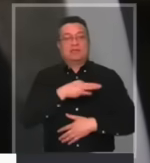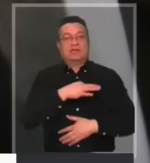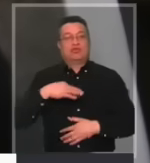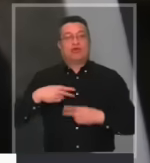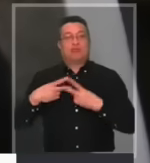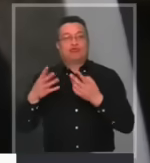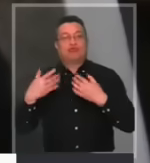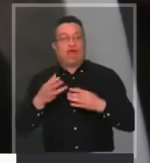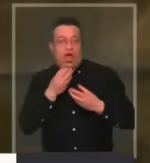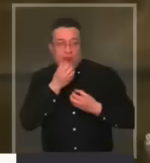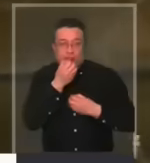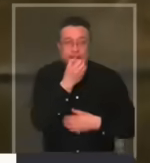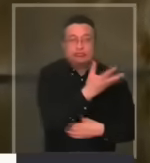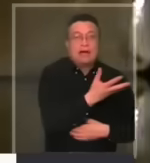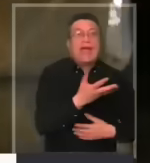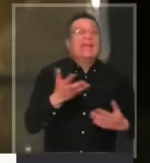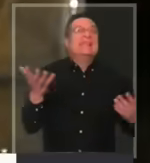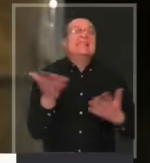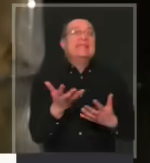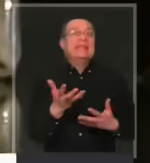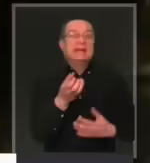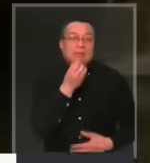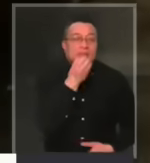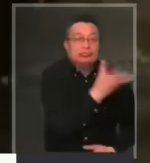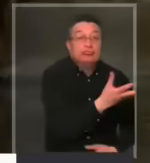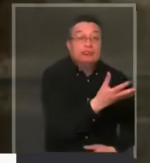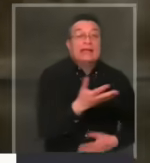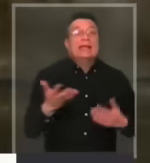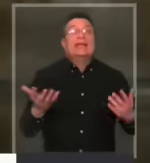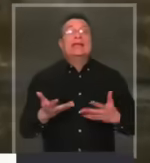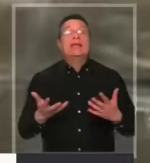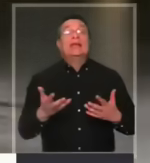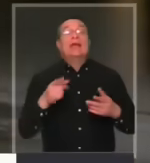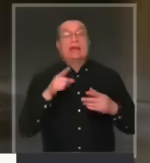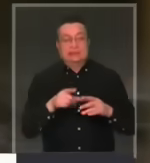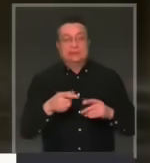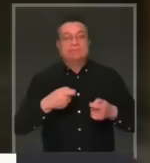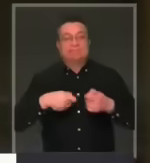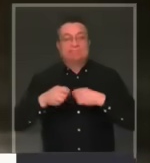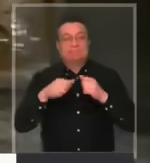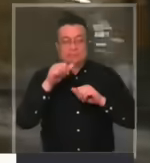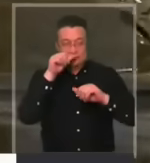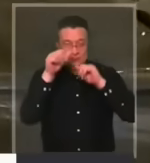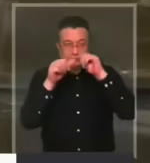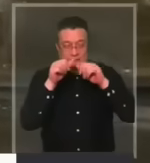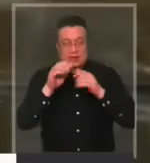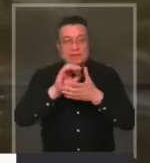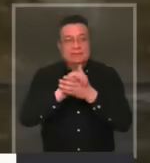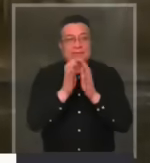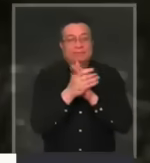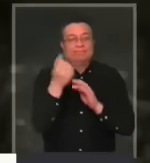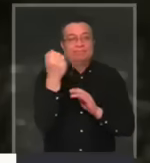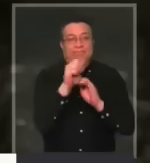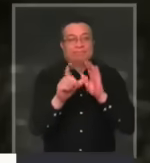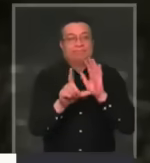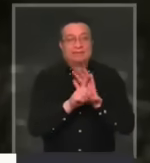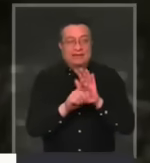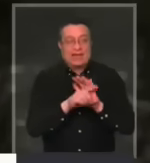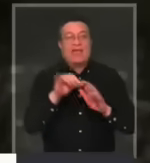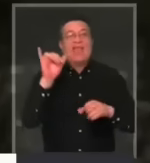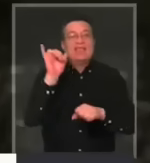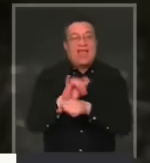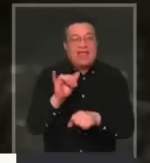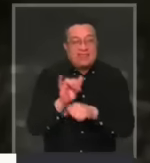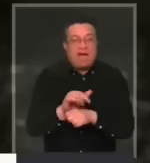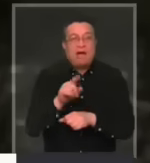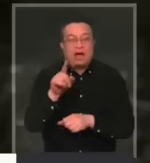Hermosilla. ¿Sobre qué? Bueno, sería sobre la causa de tráfico de drogas, asociación ilícita, apropiación indebida y estafa en